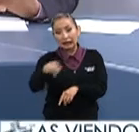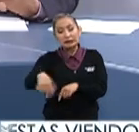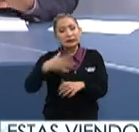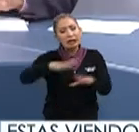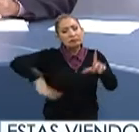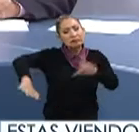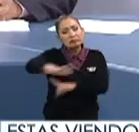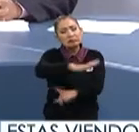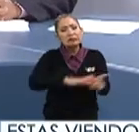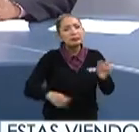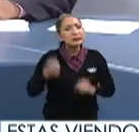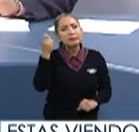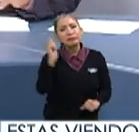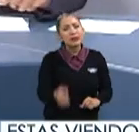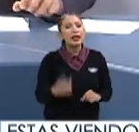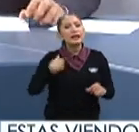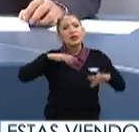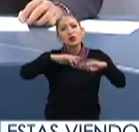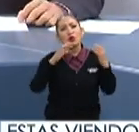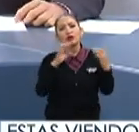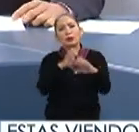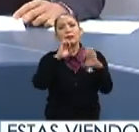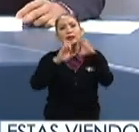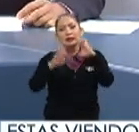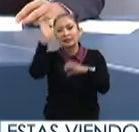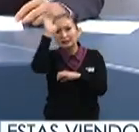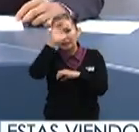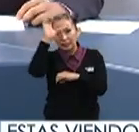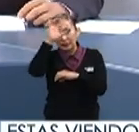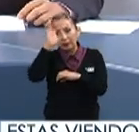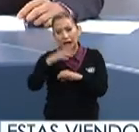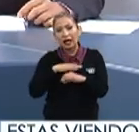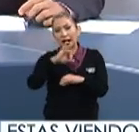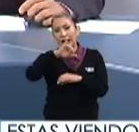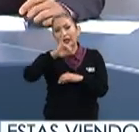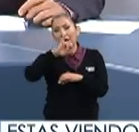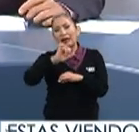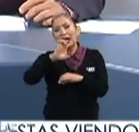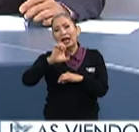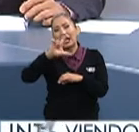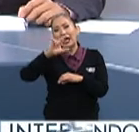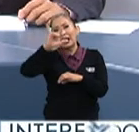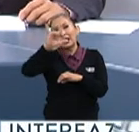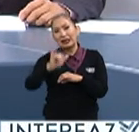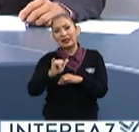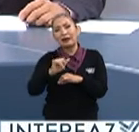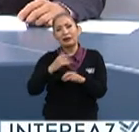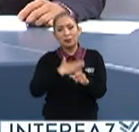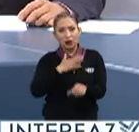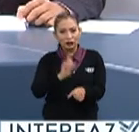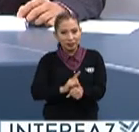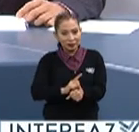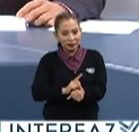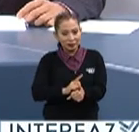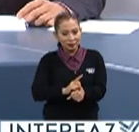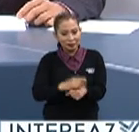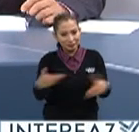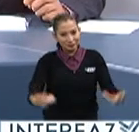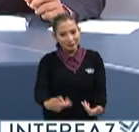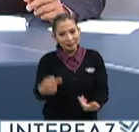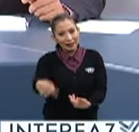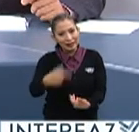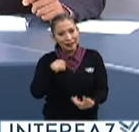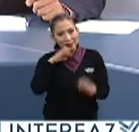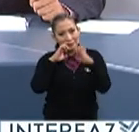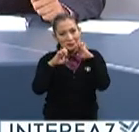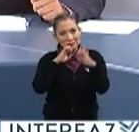este contexto del encuentro de periodismo científico Jack F. Ely. Ana, buenos días. Preséntanos precisamente